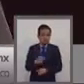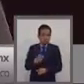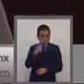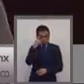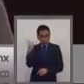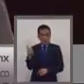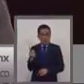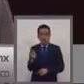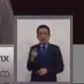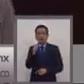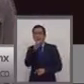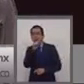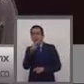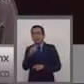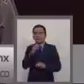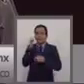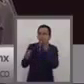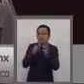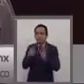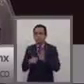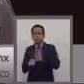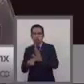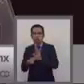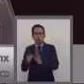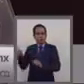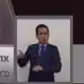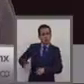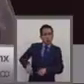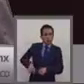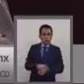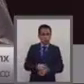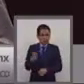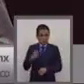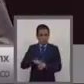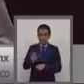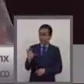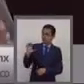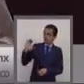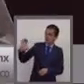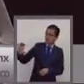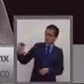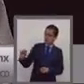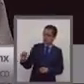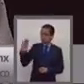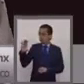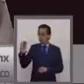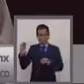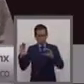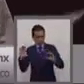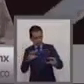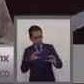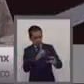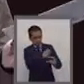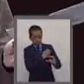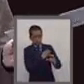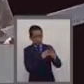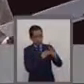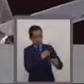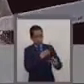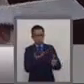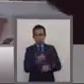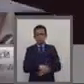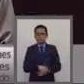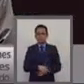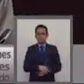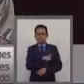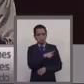que ver con publicidad oficial, le ha destinado más recursos a eso que a la infraestructura educativa. ¿Y qué ha hecho Aurelio Nuño